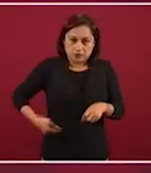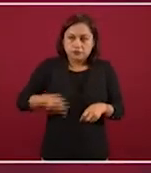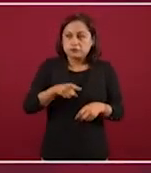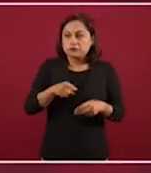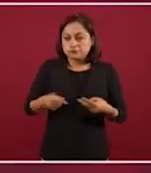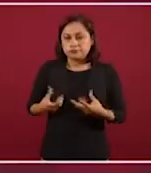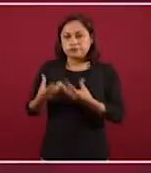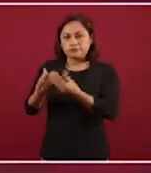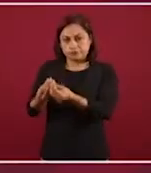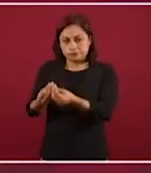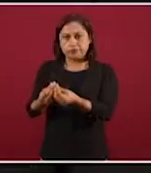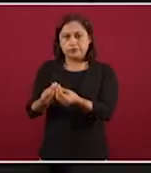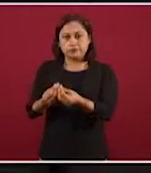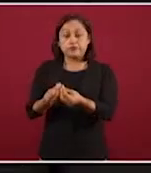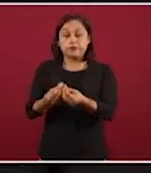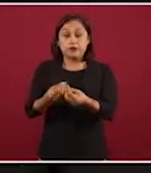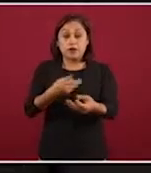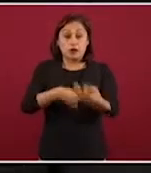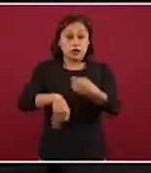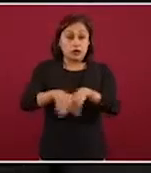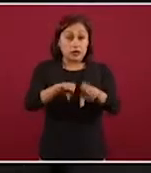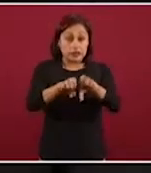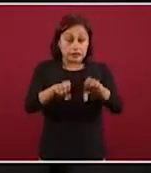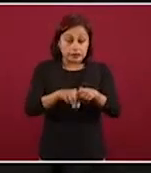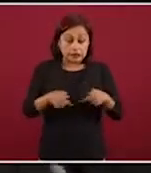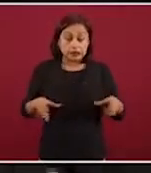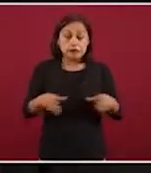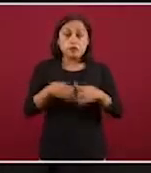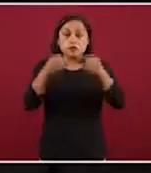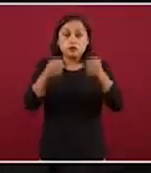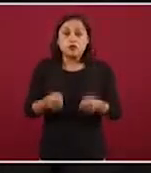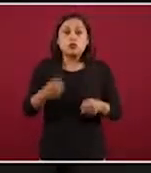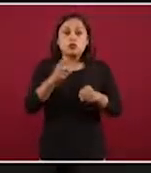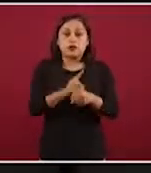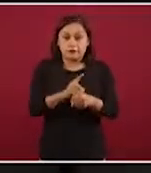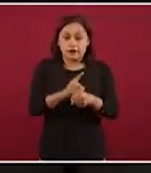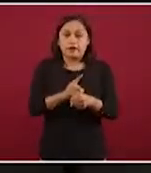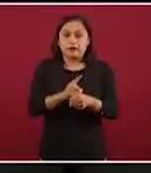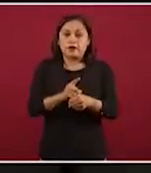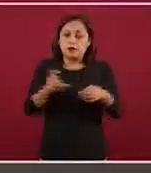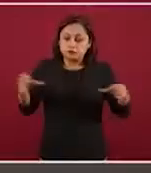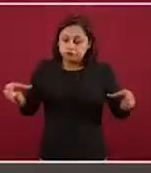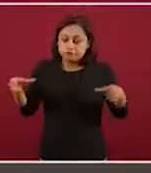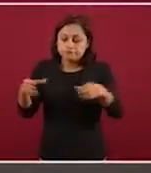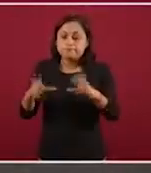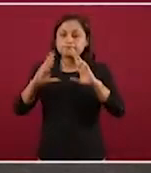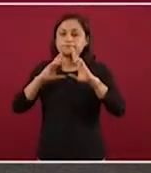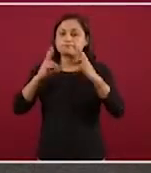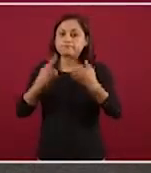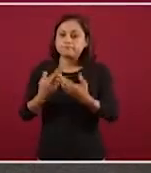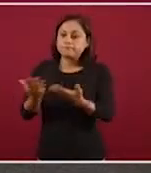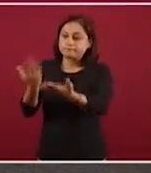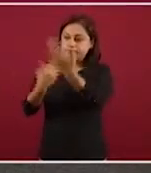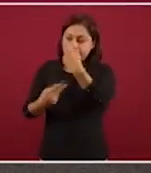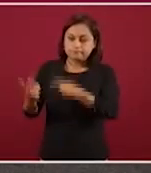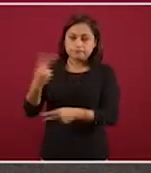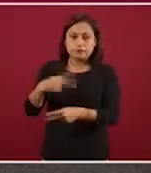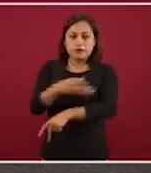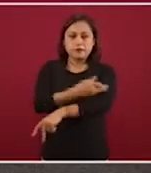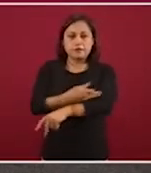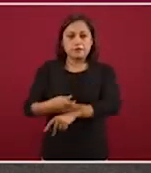todo el gabinete de seguridad. Vamos a recibir a la familia Levarón, se